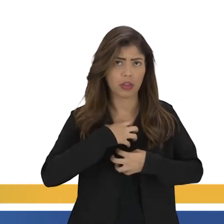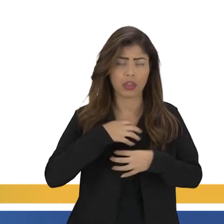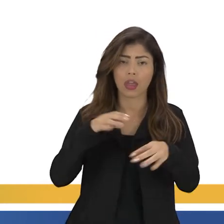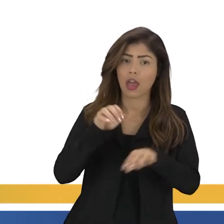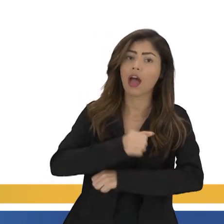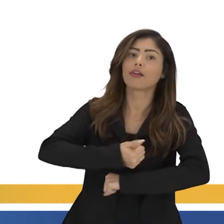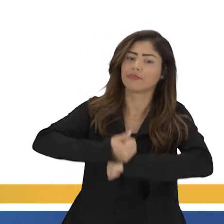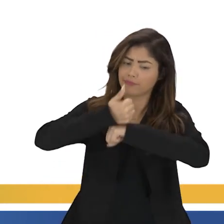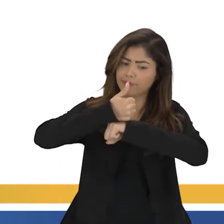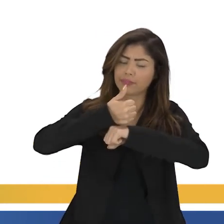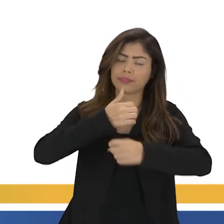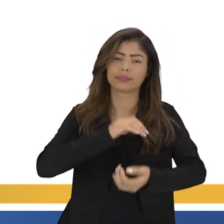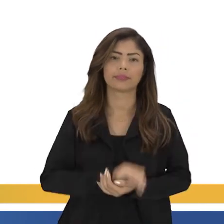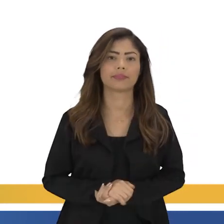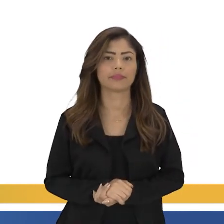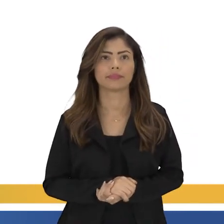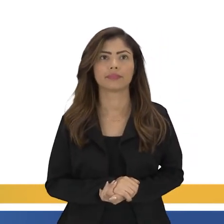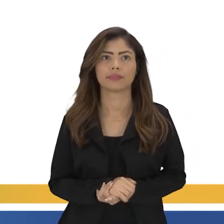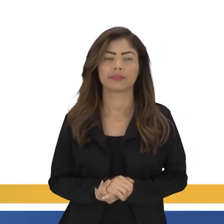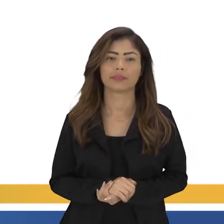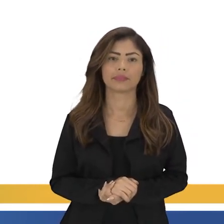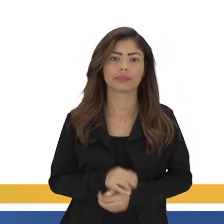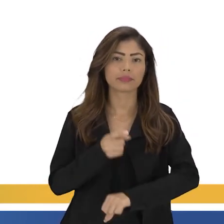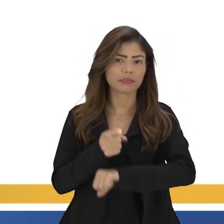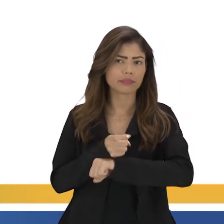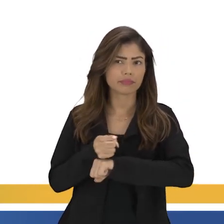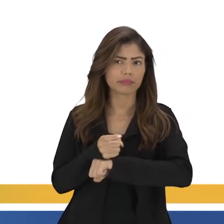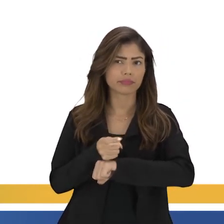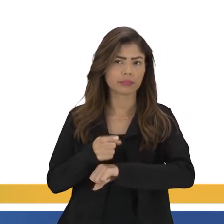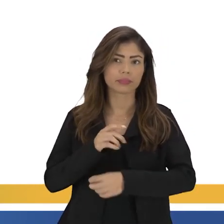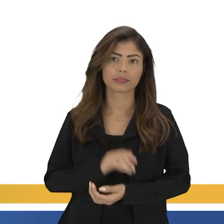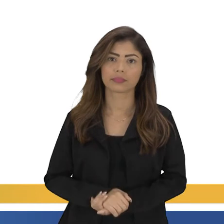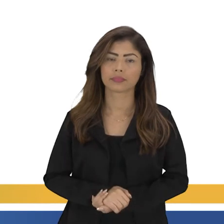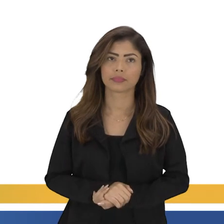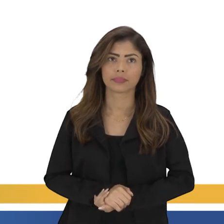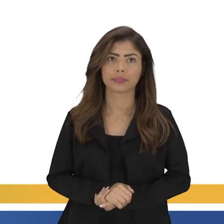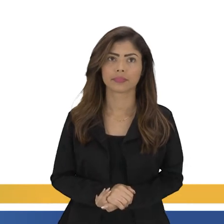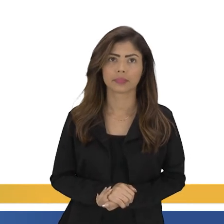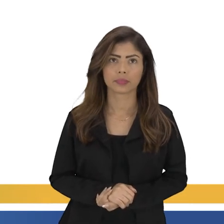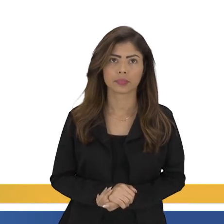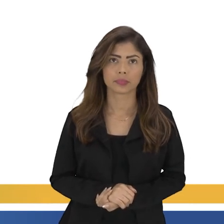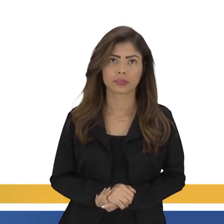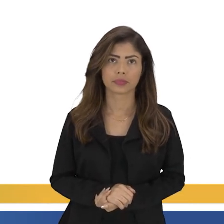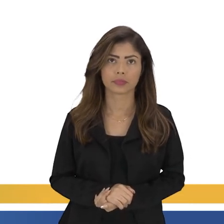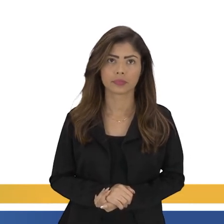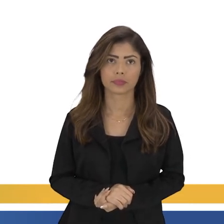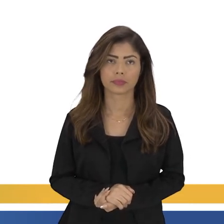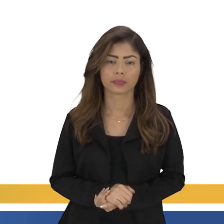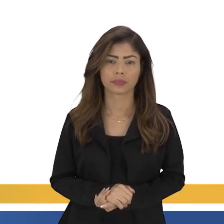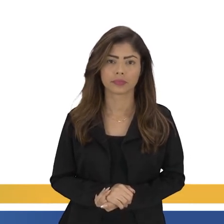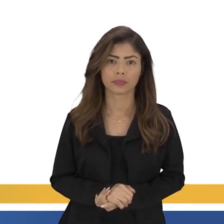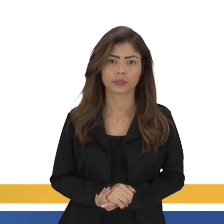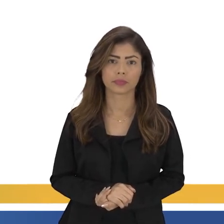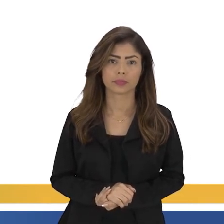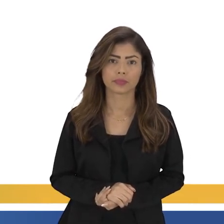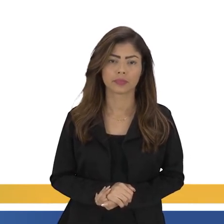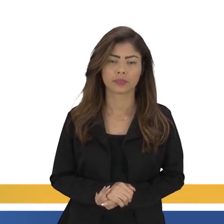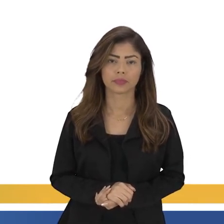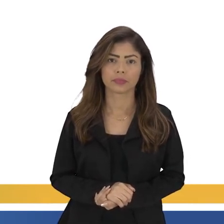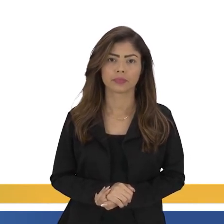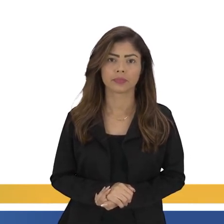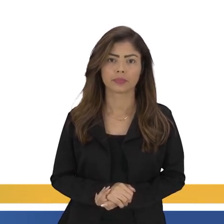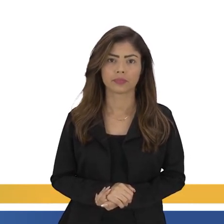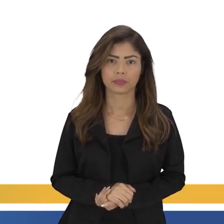e as qualidades. Vamos para o adjetivo? Adjetivo. Los adjetivos son palabras variables que acompañan